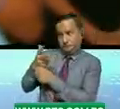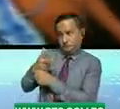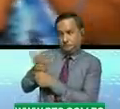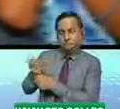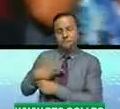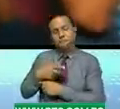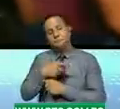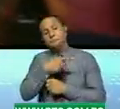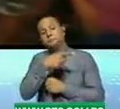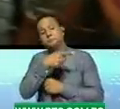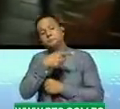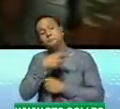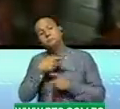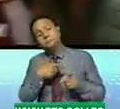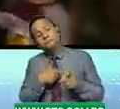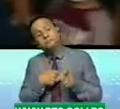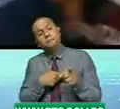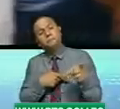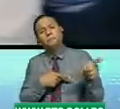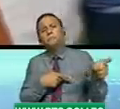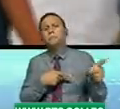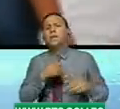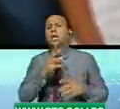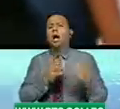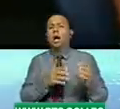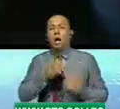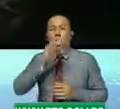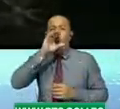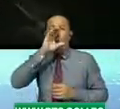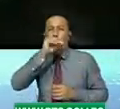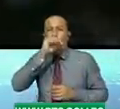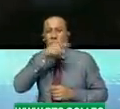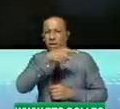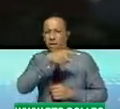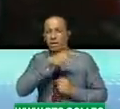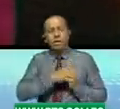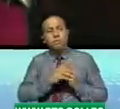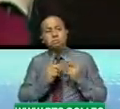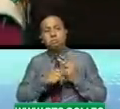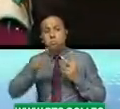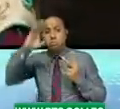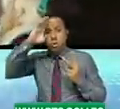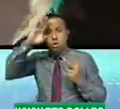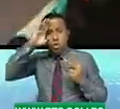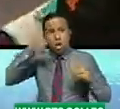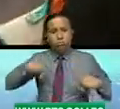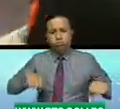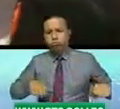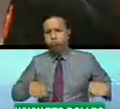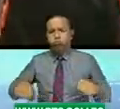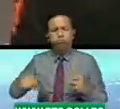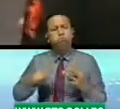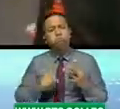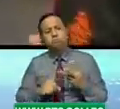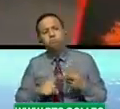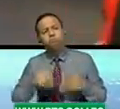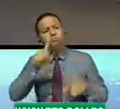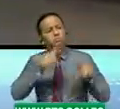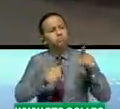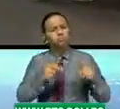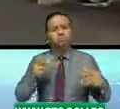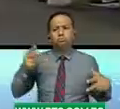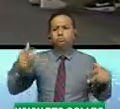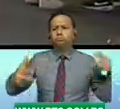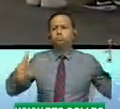Vera, allá está personal de la Autoridad de Tránsito Municipal, la policía también con sus motorizados, habían algunos que ya se han trasladado